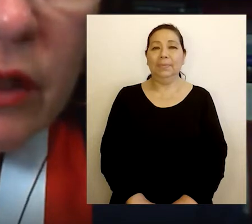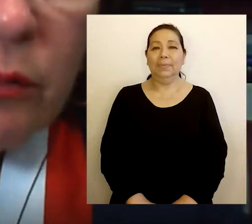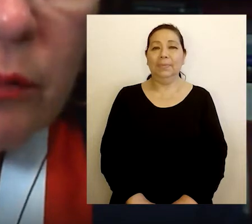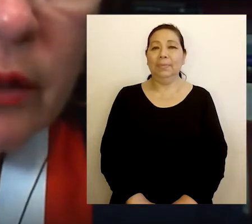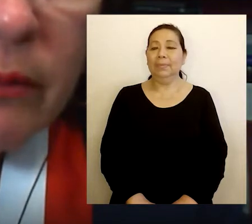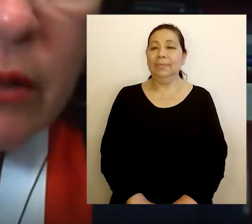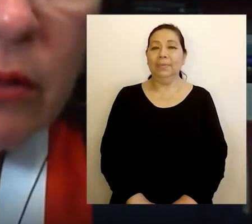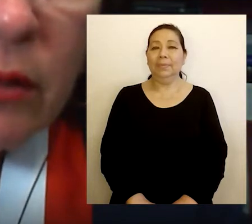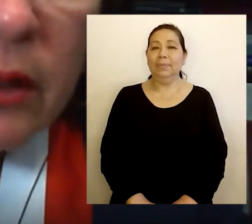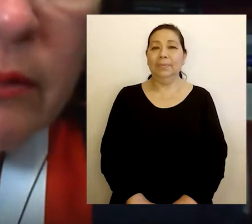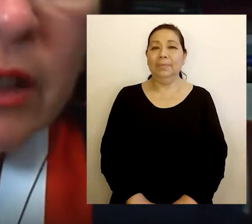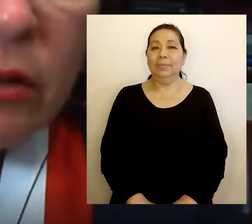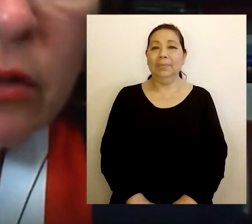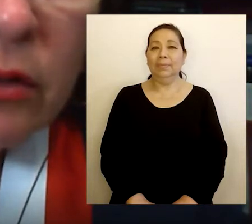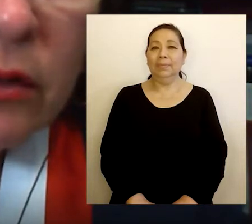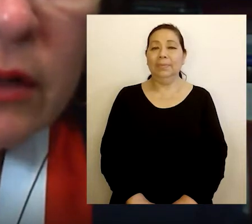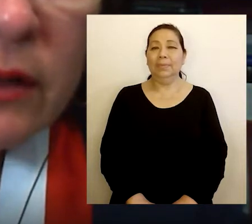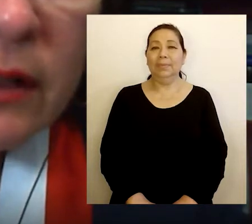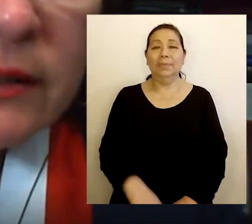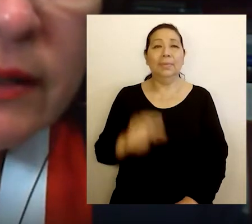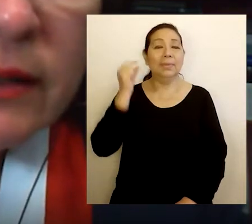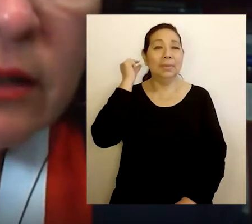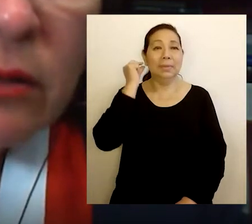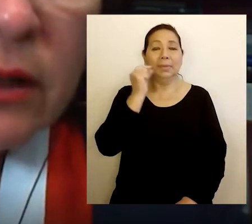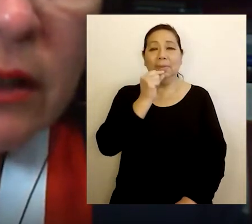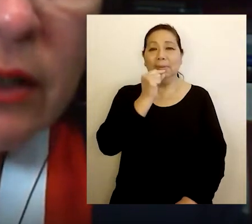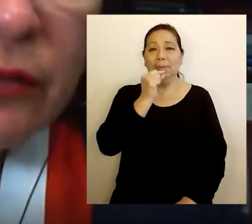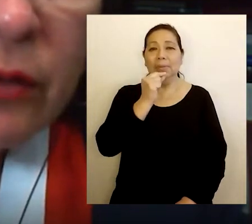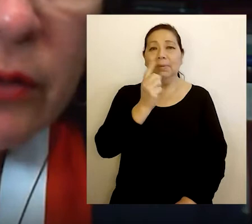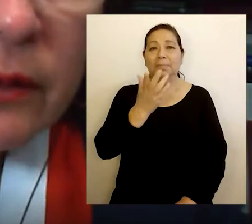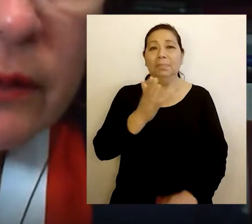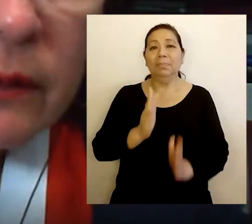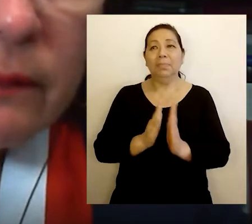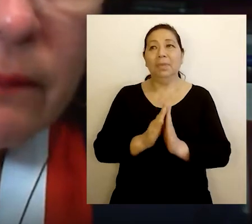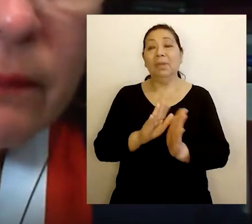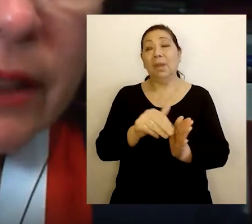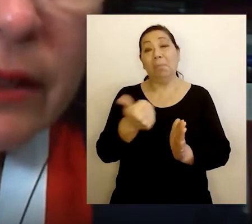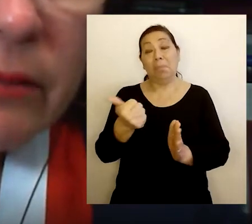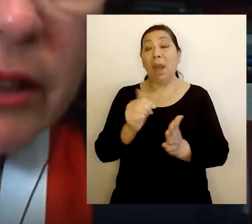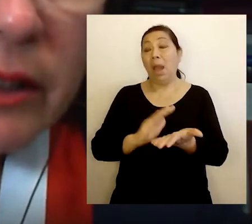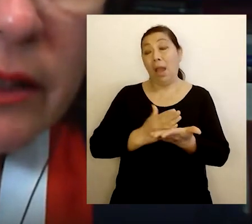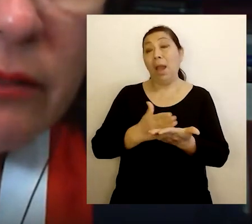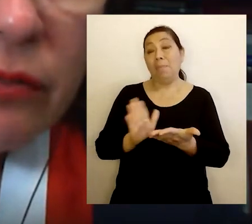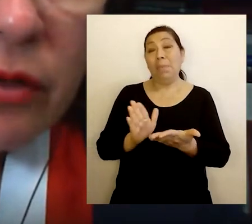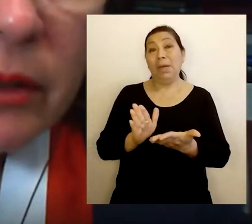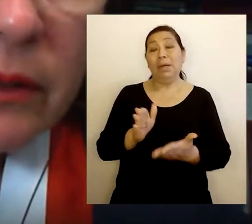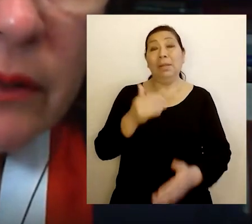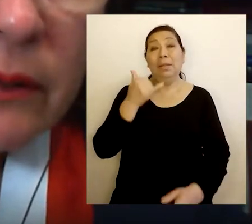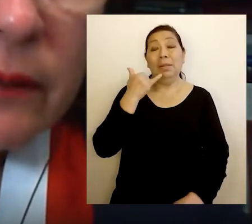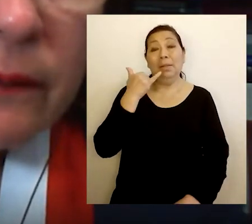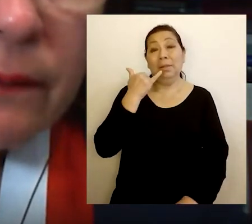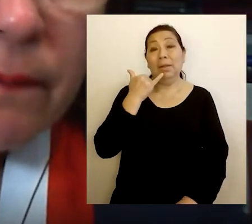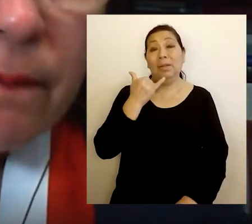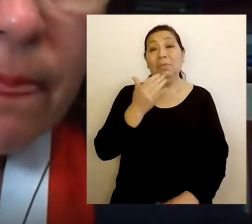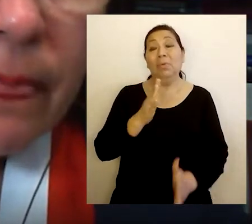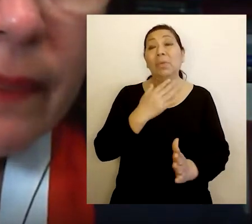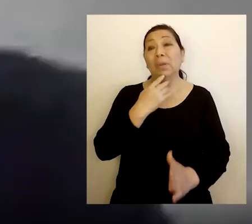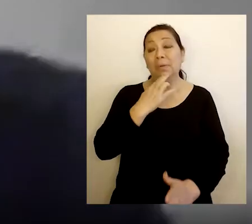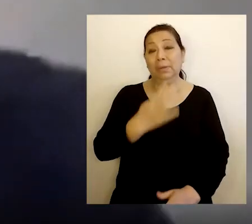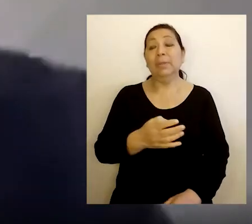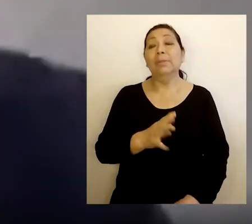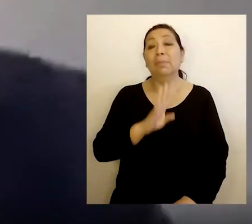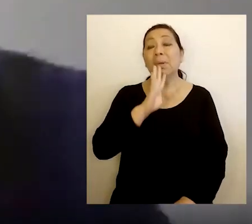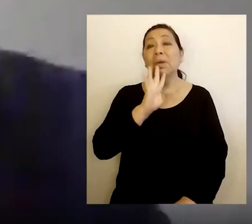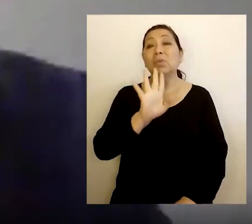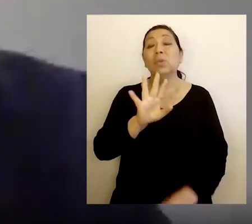Flavio, si hay un problema con el micro, en todo caso, asístele con el teléfono para terminar ya el informe. Ok,